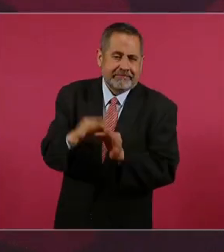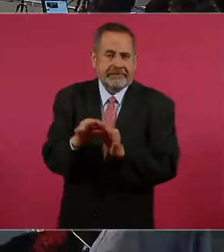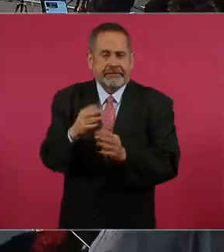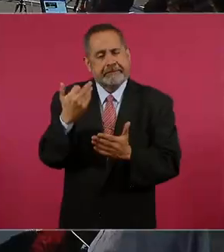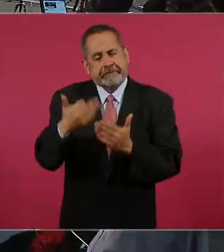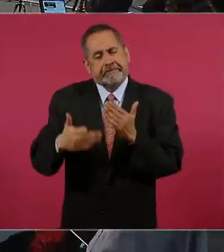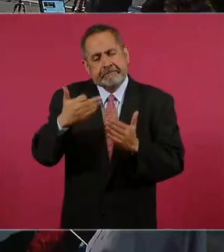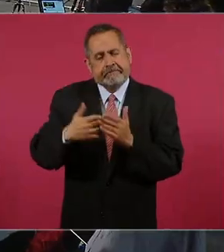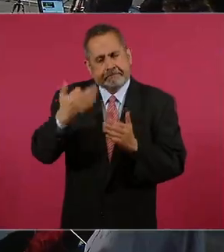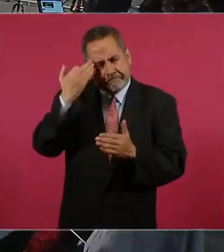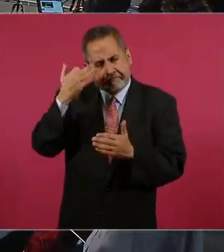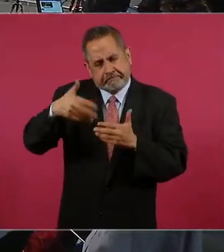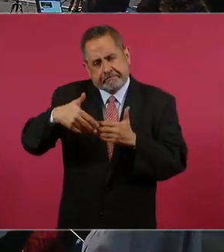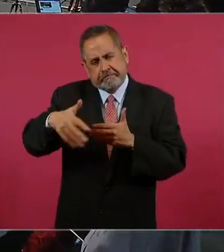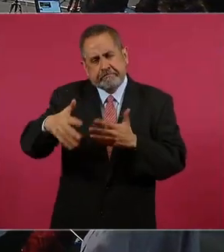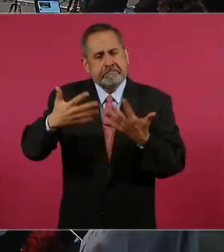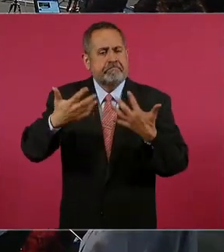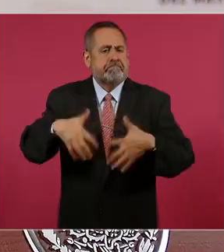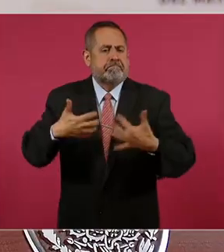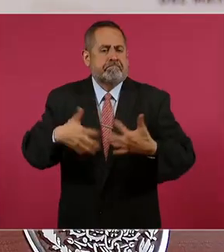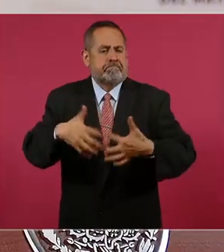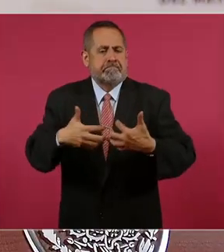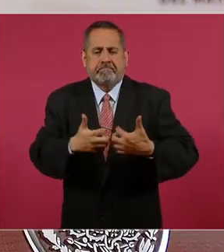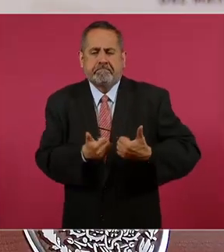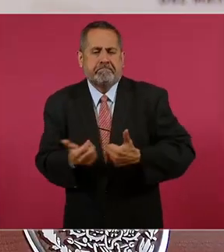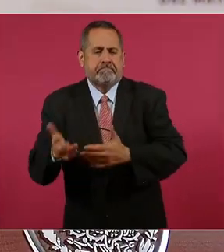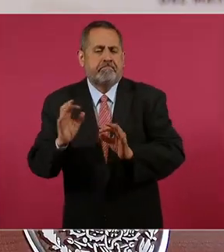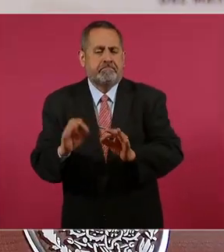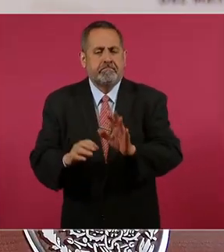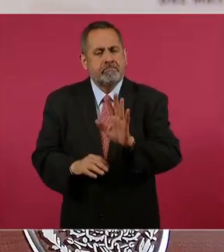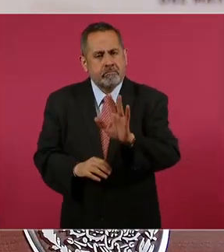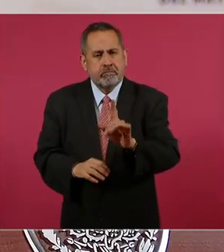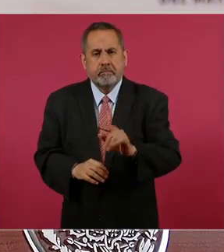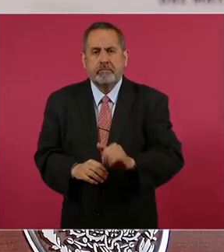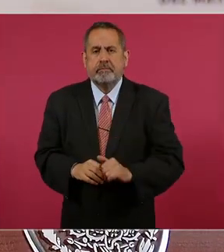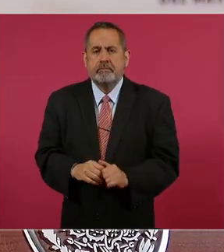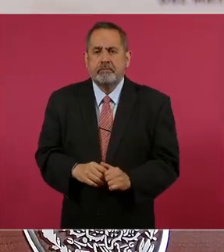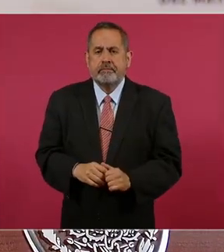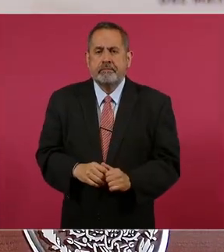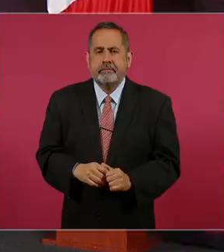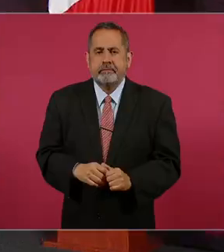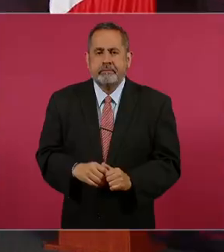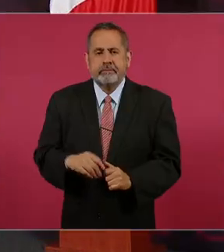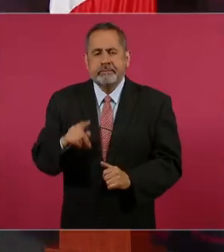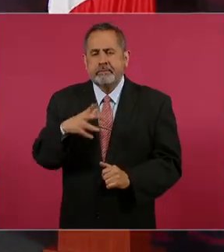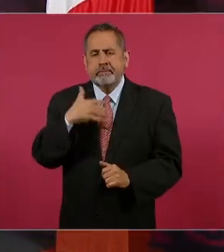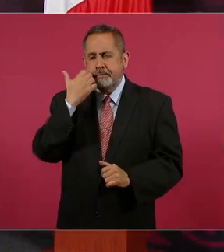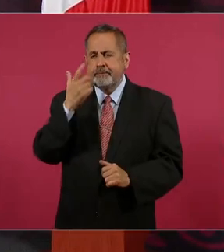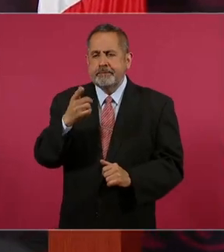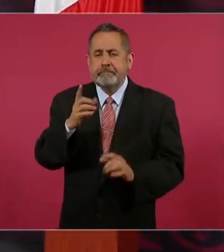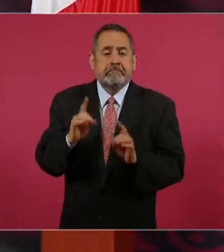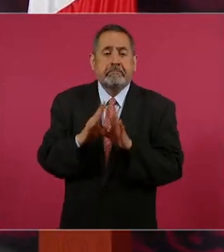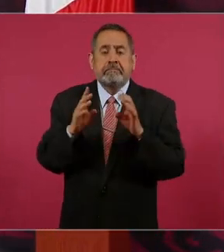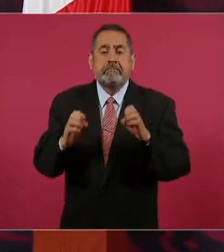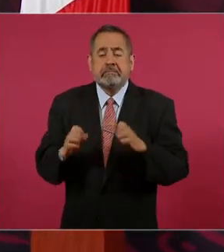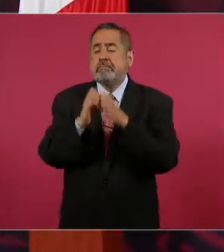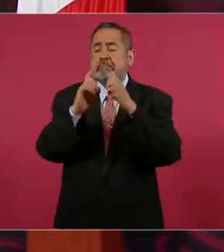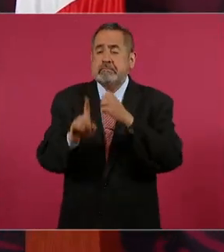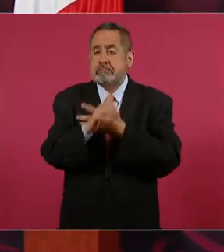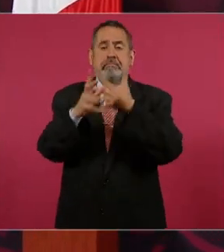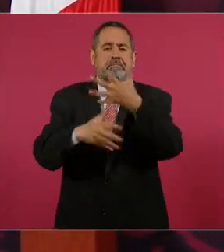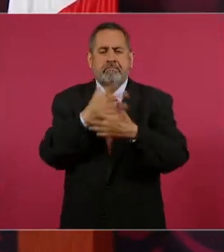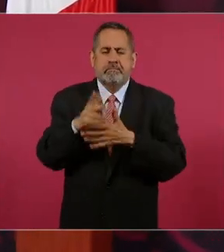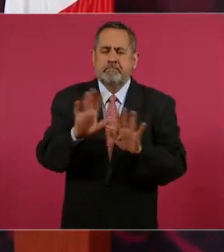a operar y queremos evitar problemas